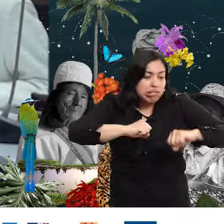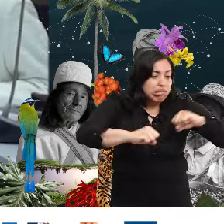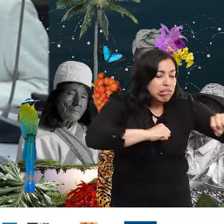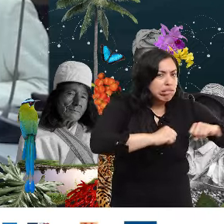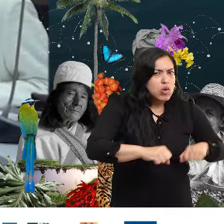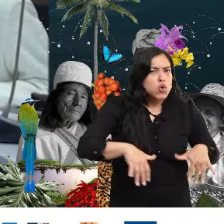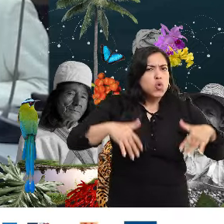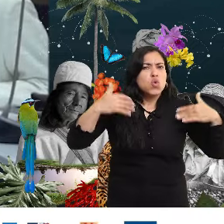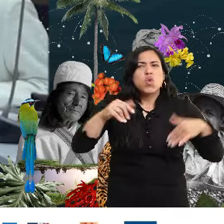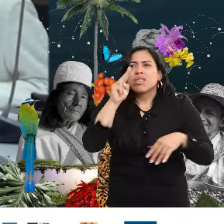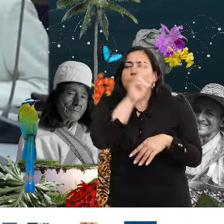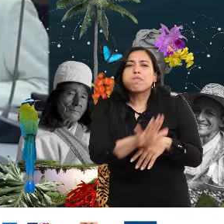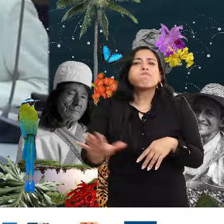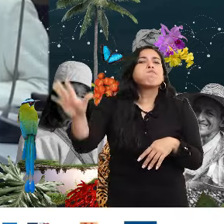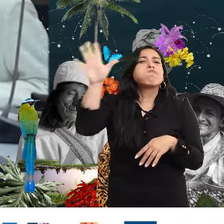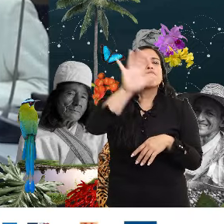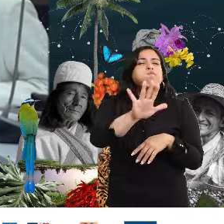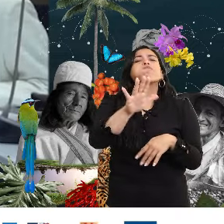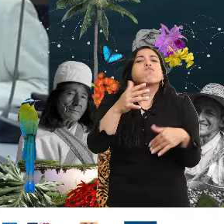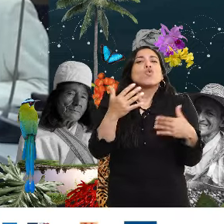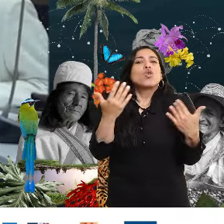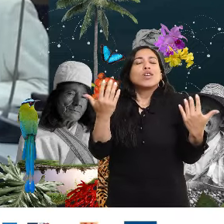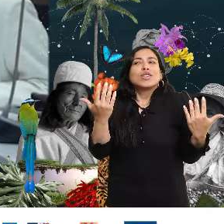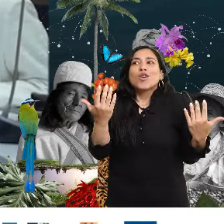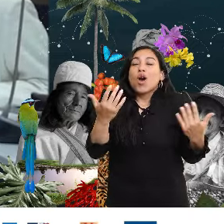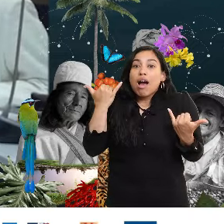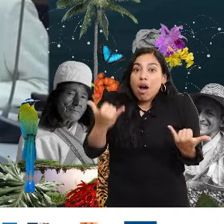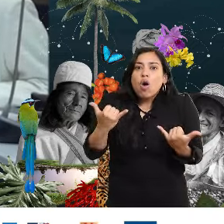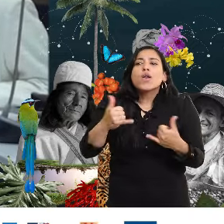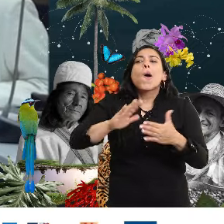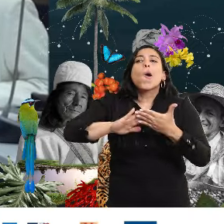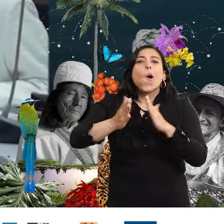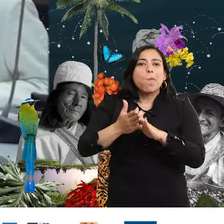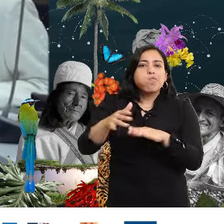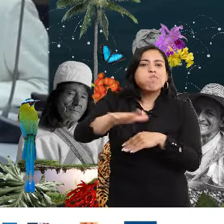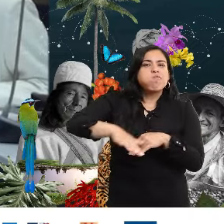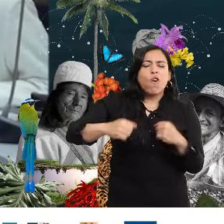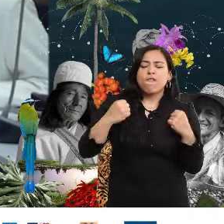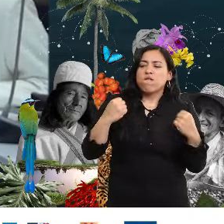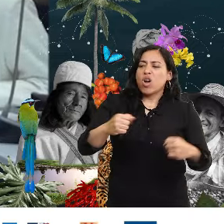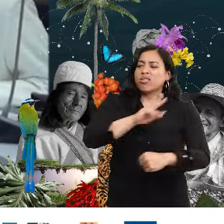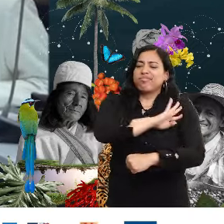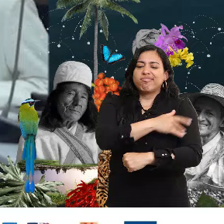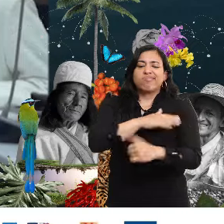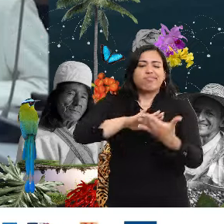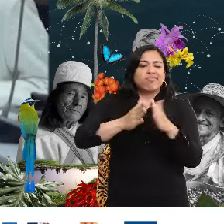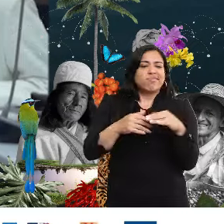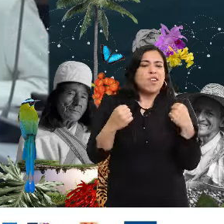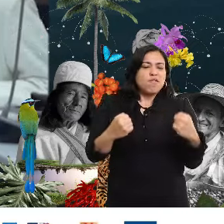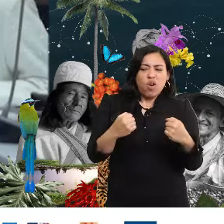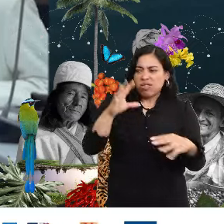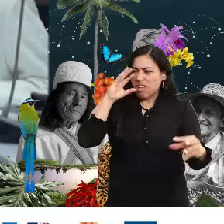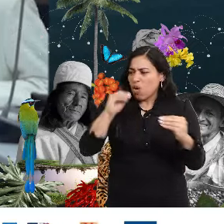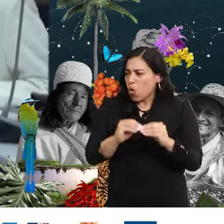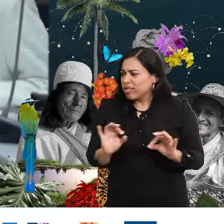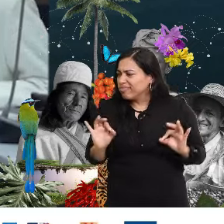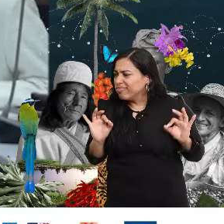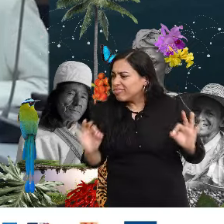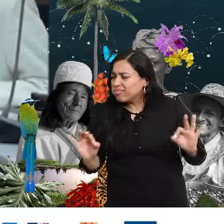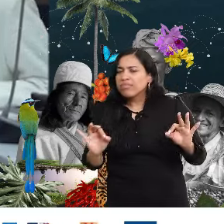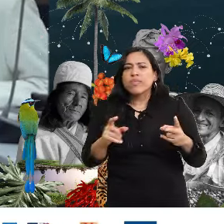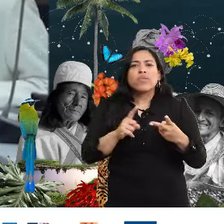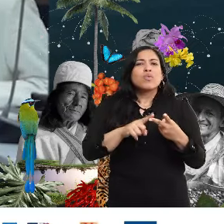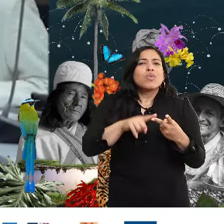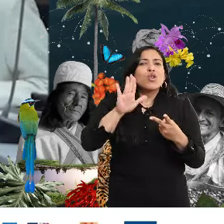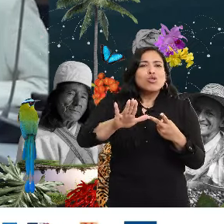movilizaron en el país, cómo hoy hay muchas comunidades empoderadas de la negociación, empoderadas del